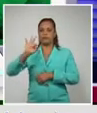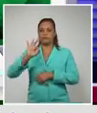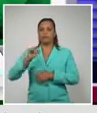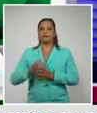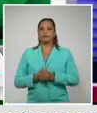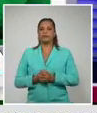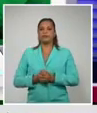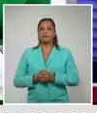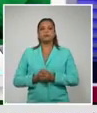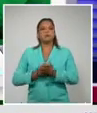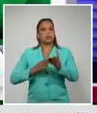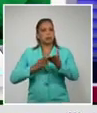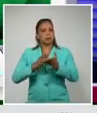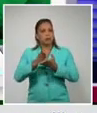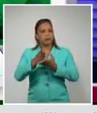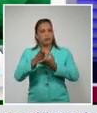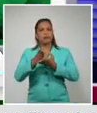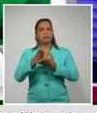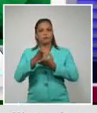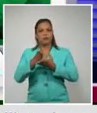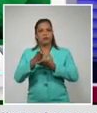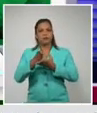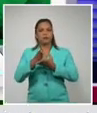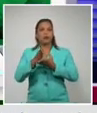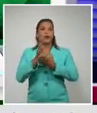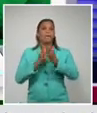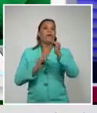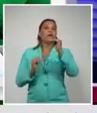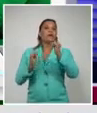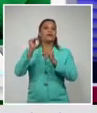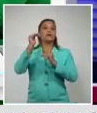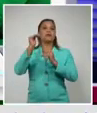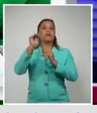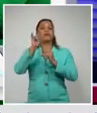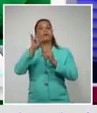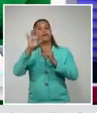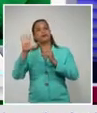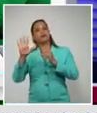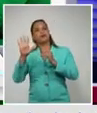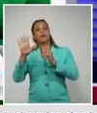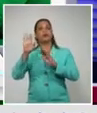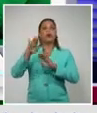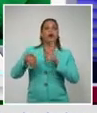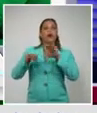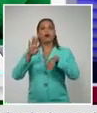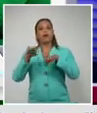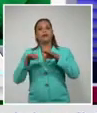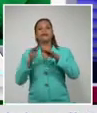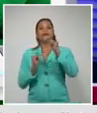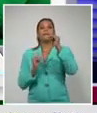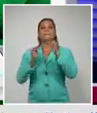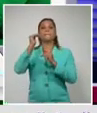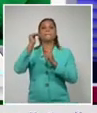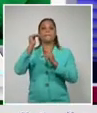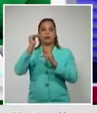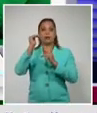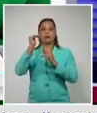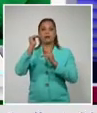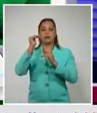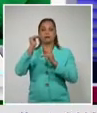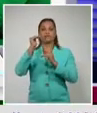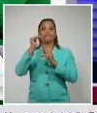95,6%, que se ha mantenido por encima de 95 y a veces mucho mayor, principal grupo de